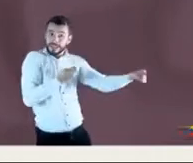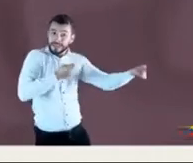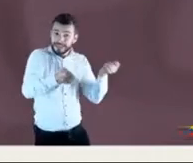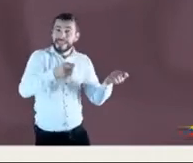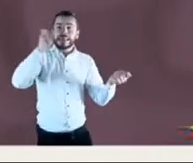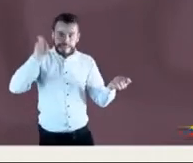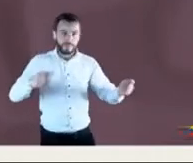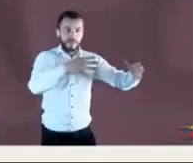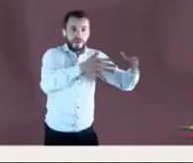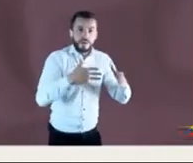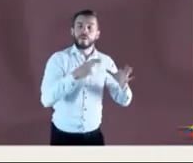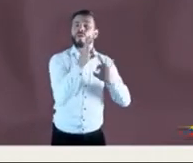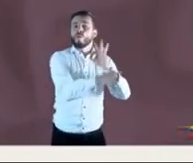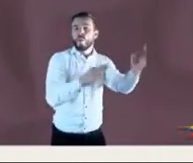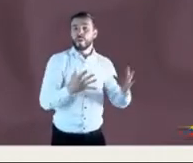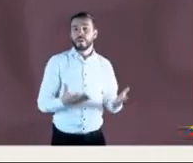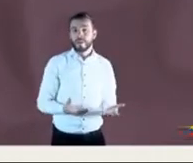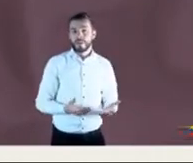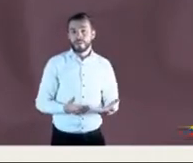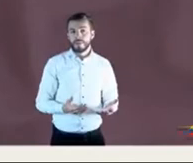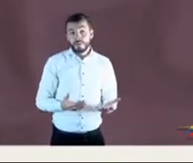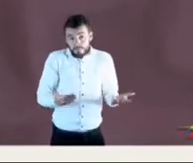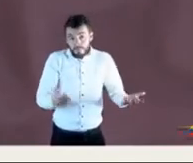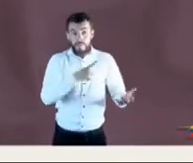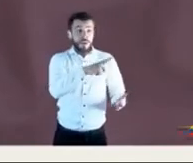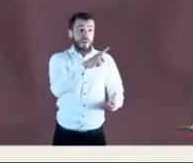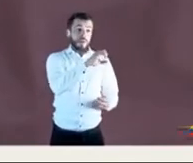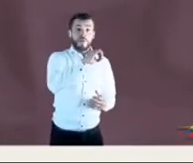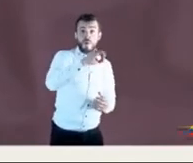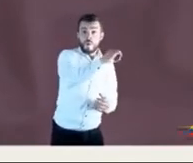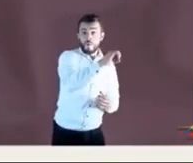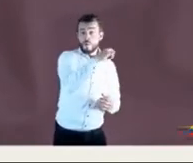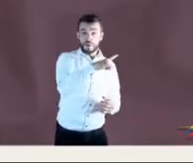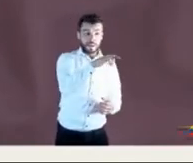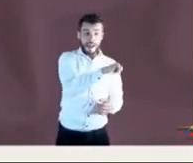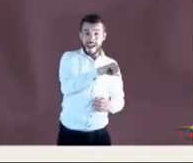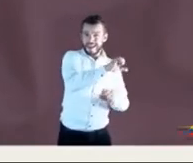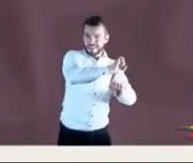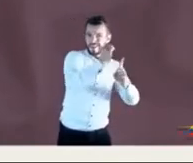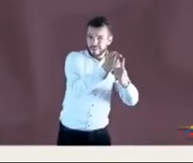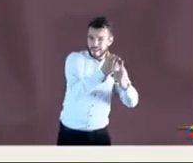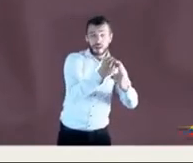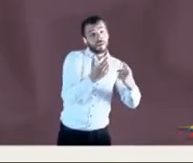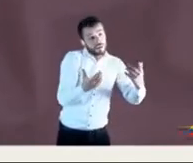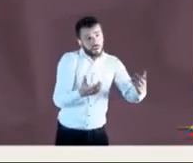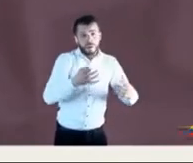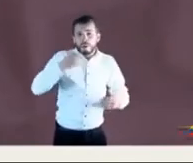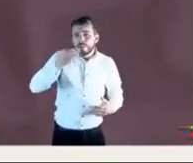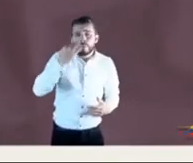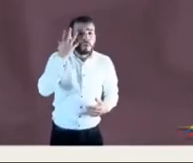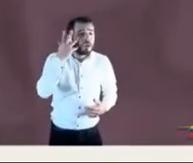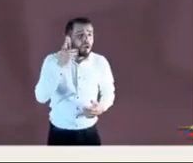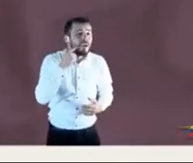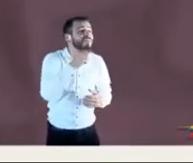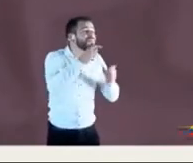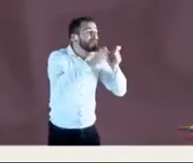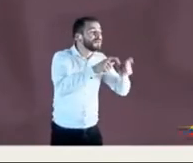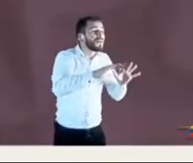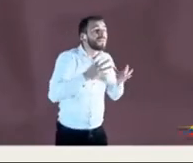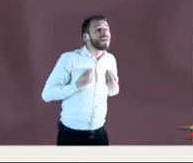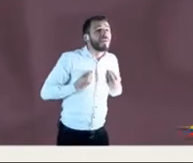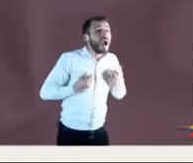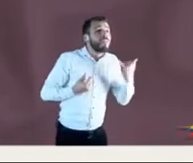las defensoras de derechos humanos, los líderes y las lideresas, quienes acompañan de manera cotidiana a la población y a